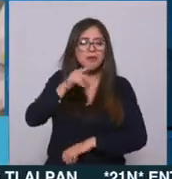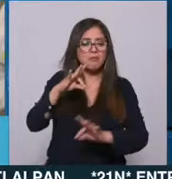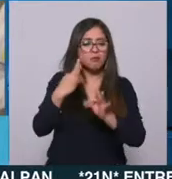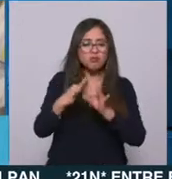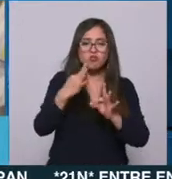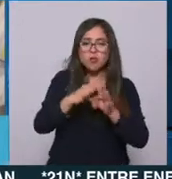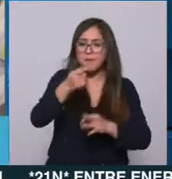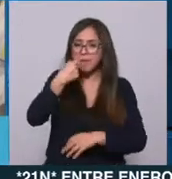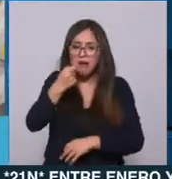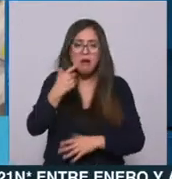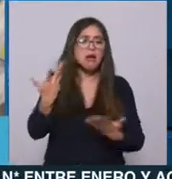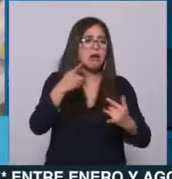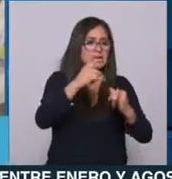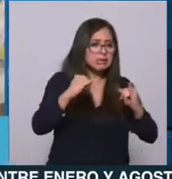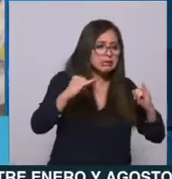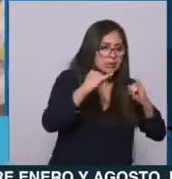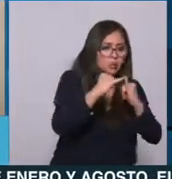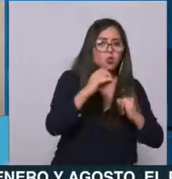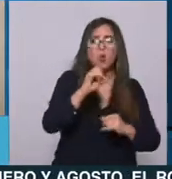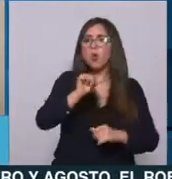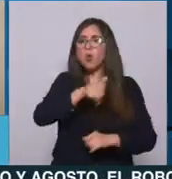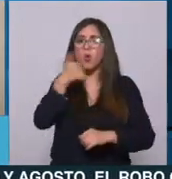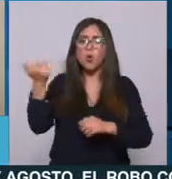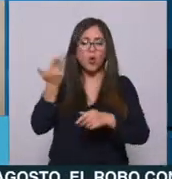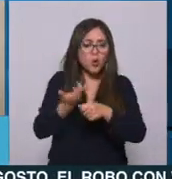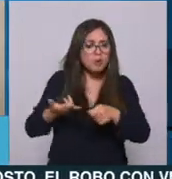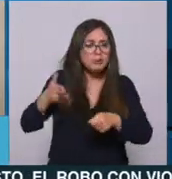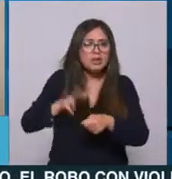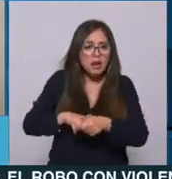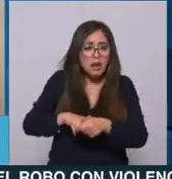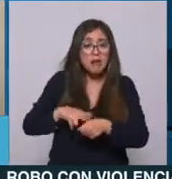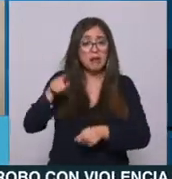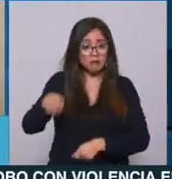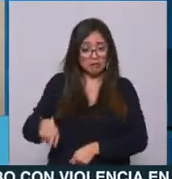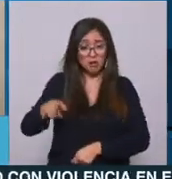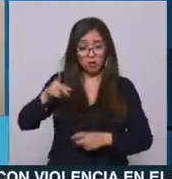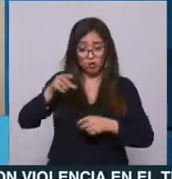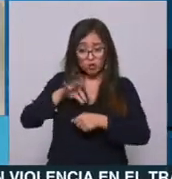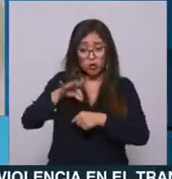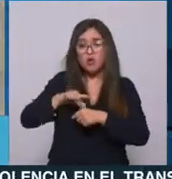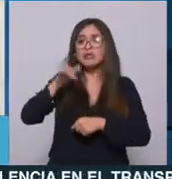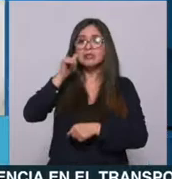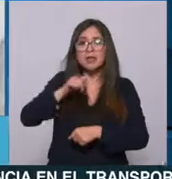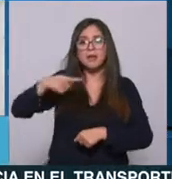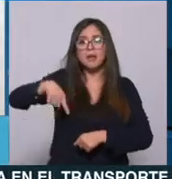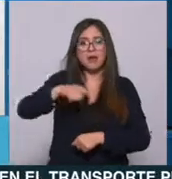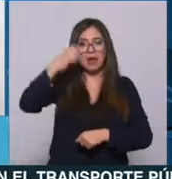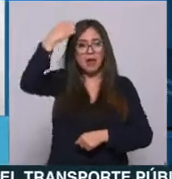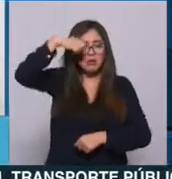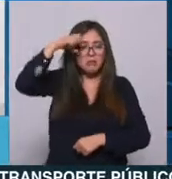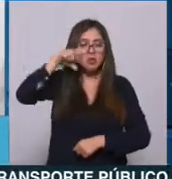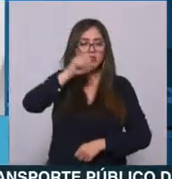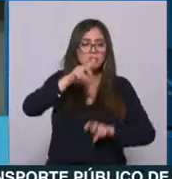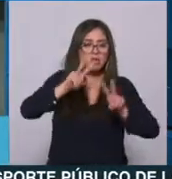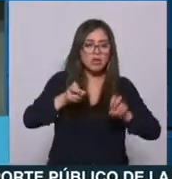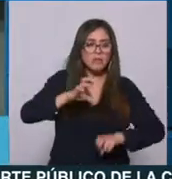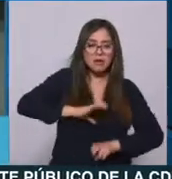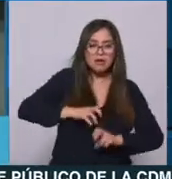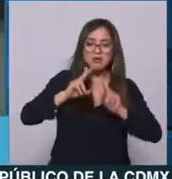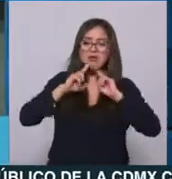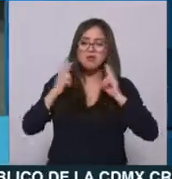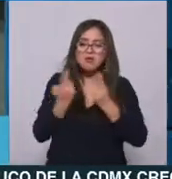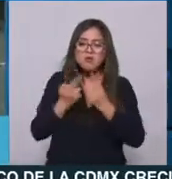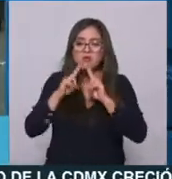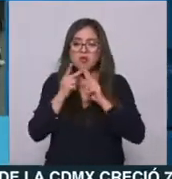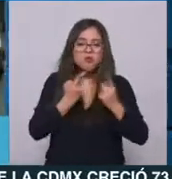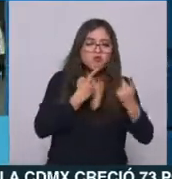y en otros hospitales, y porque tenemos reuniones de médicos que nos dedicamos al tema, pues es bien sabido cómo nosotros junto con los pacientes, con las